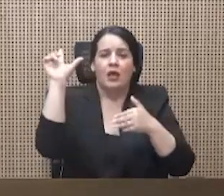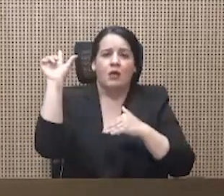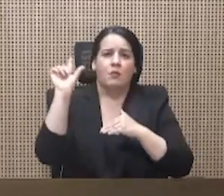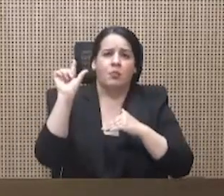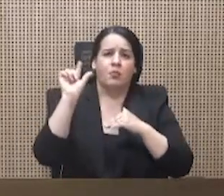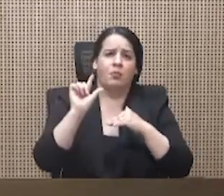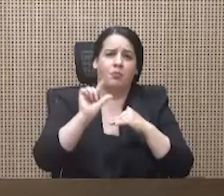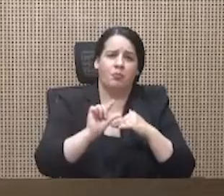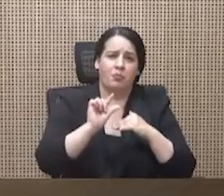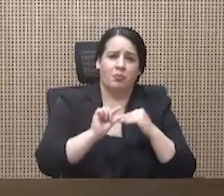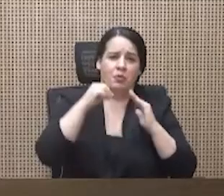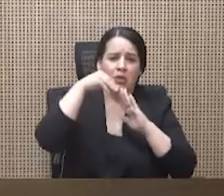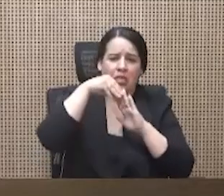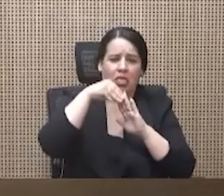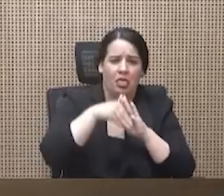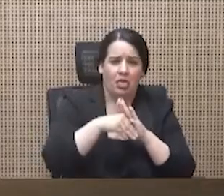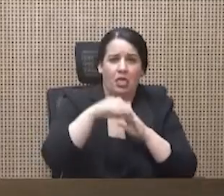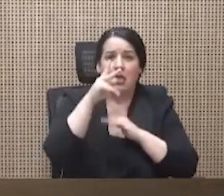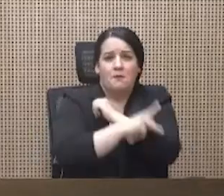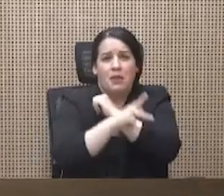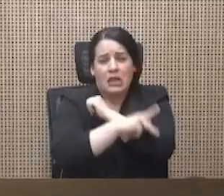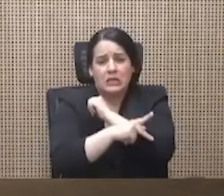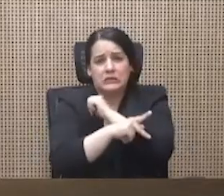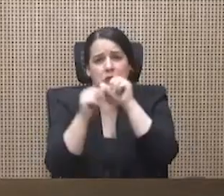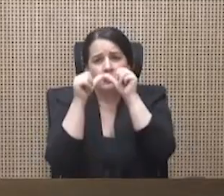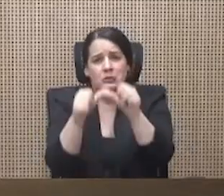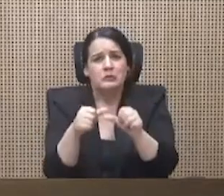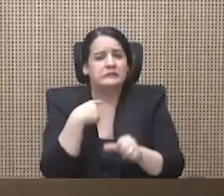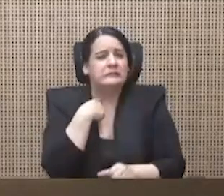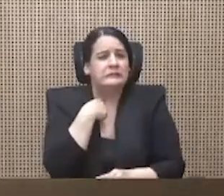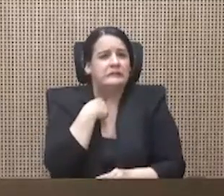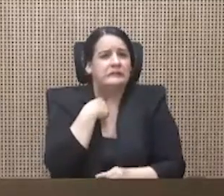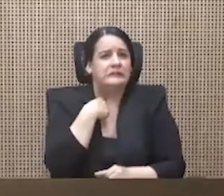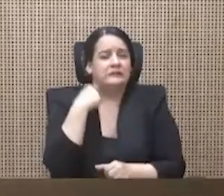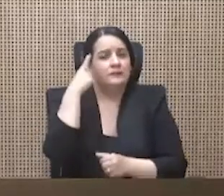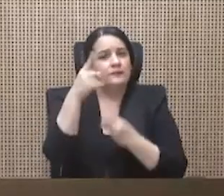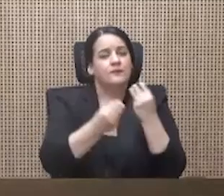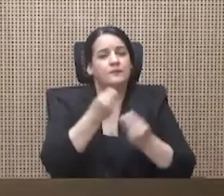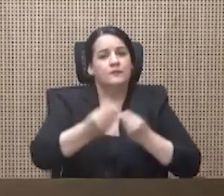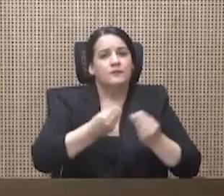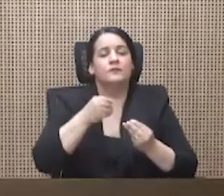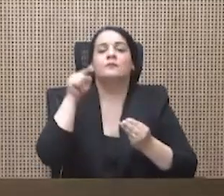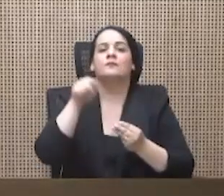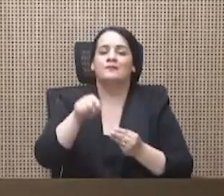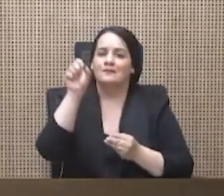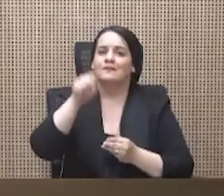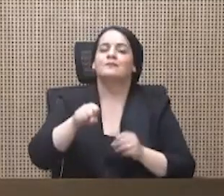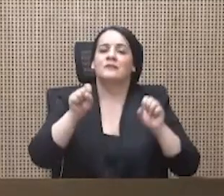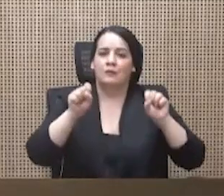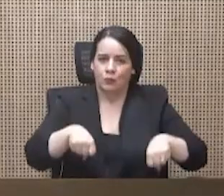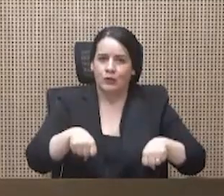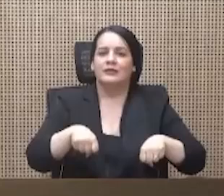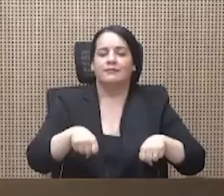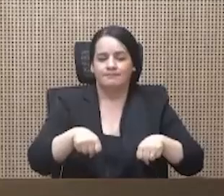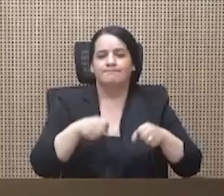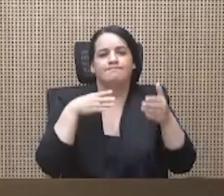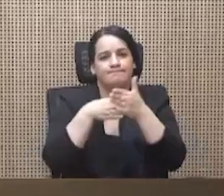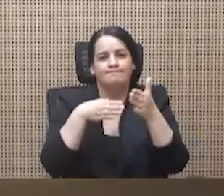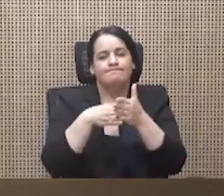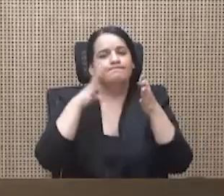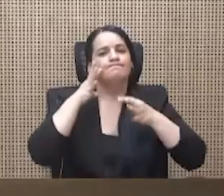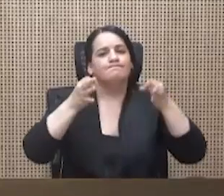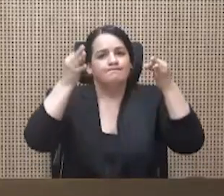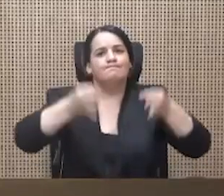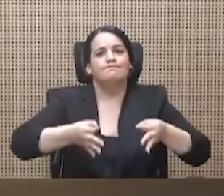país continúa siendo caro para producir. Esto puede afectar la decisión de